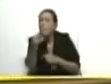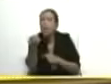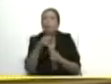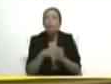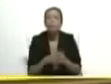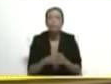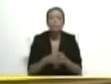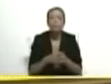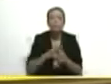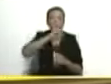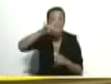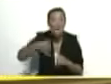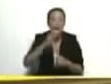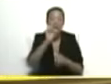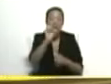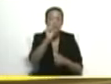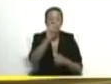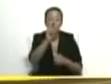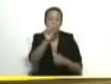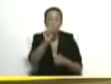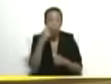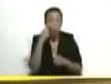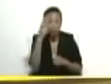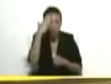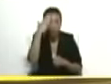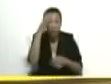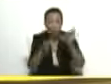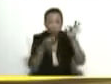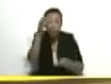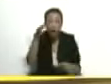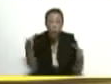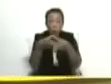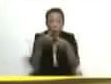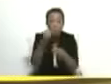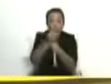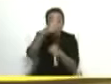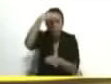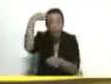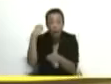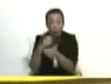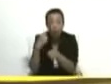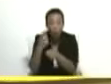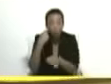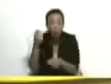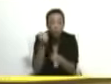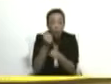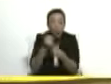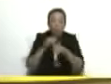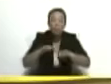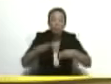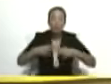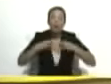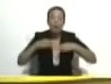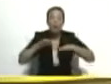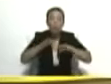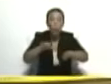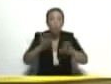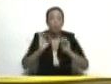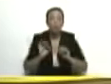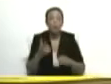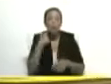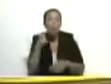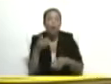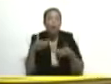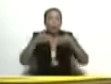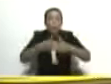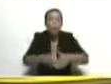Jesús lo sabe, porque era abogado de la clase obrera, de los trabajadores textiles, de los trabajadores